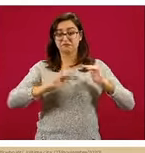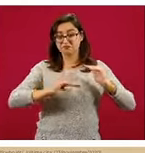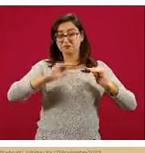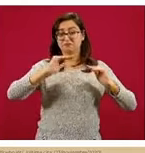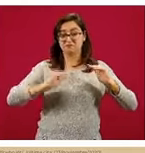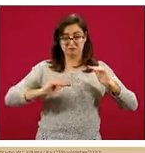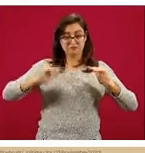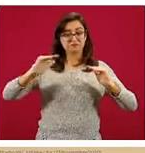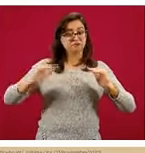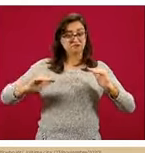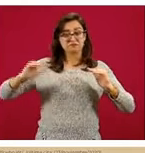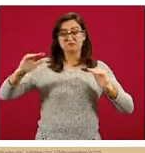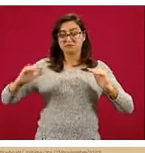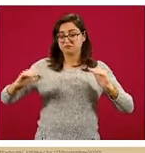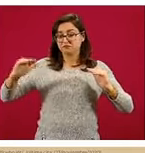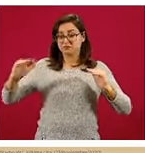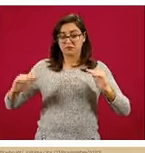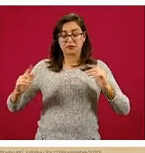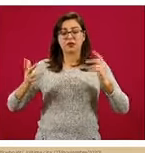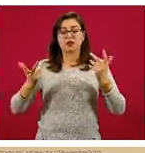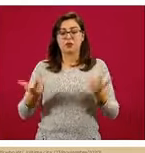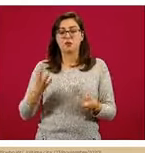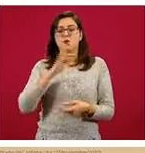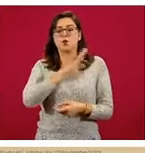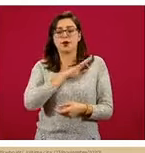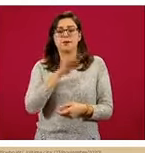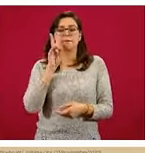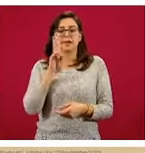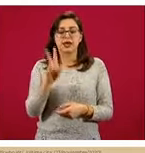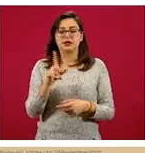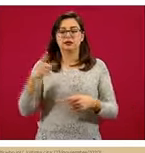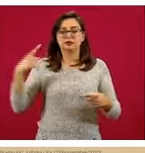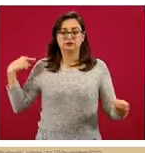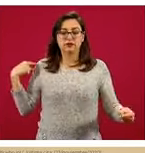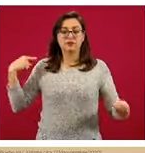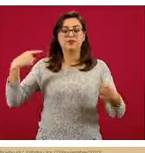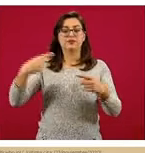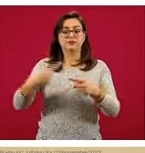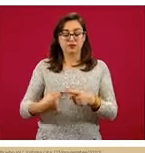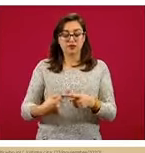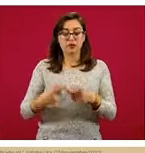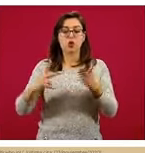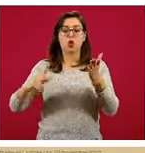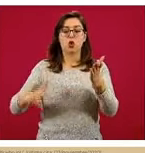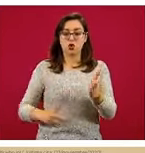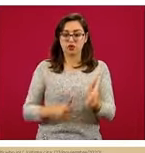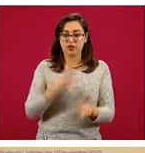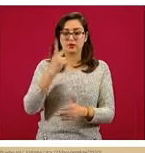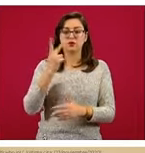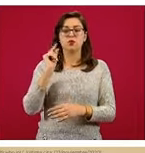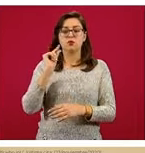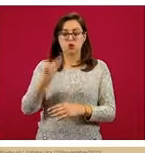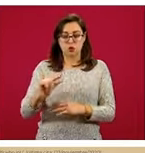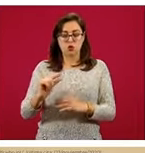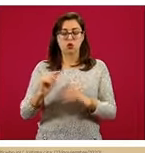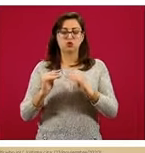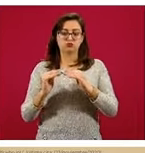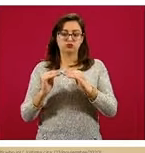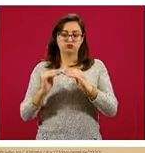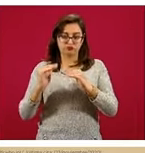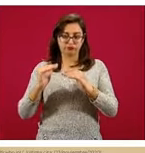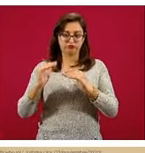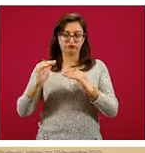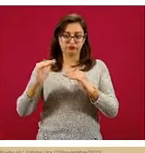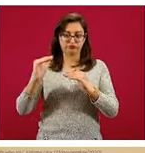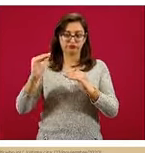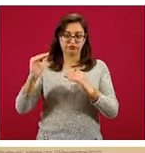a la cantidad de defunciones por día, y podemos notar que en las últimas semanas vuelve nuevamente a retomar una tendencia